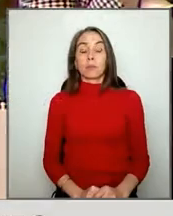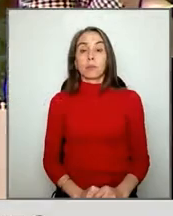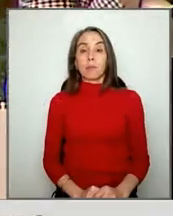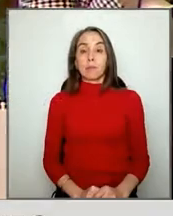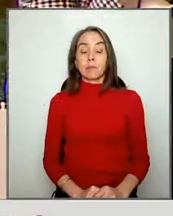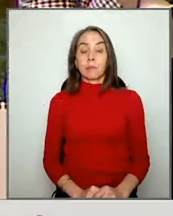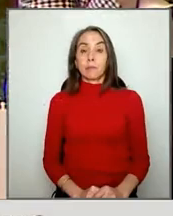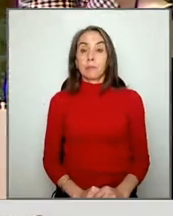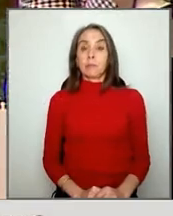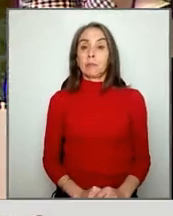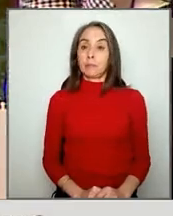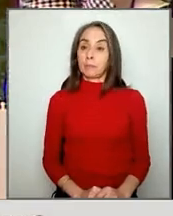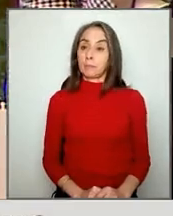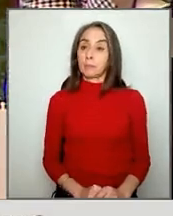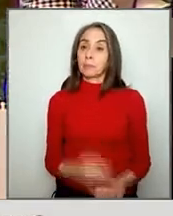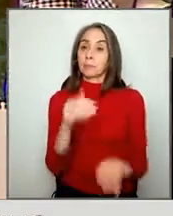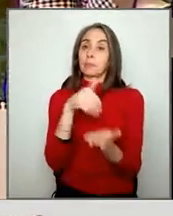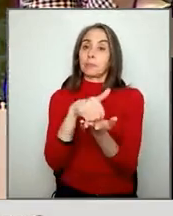rechazado